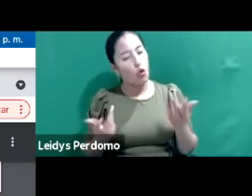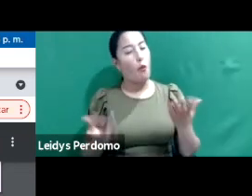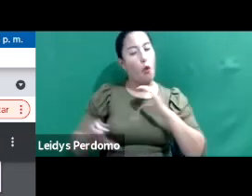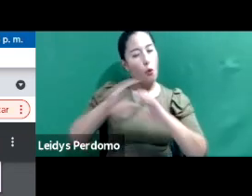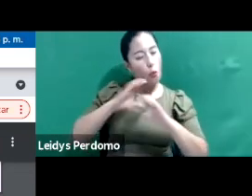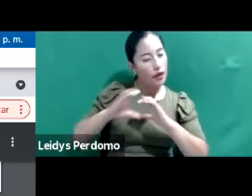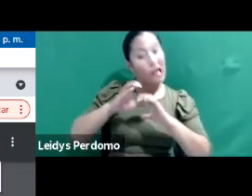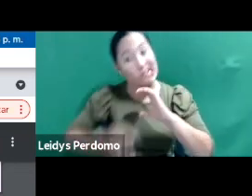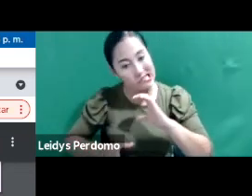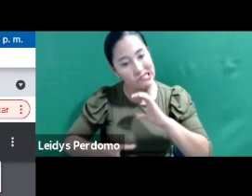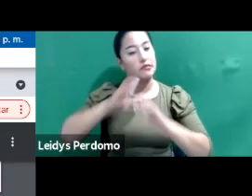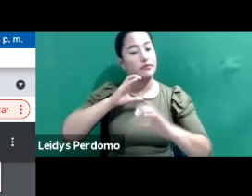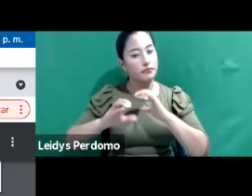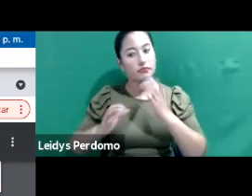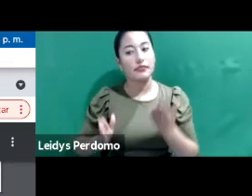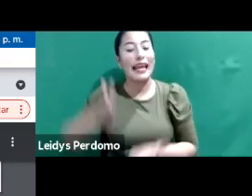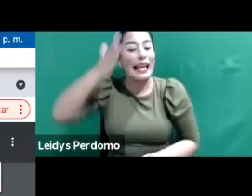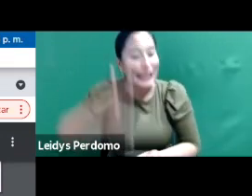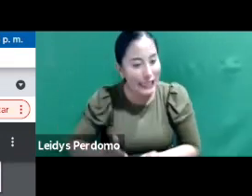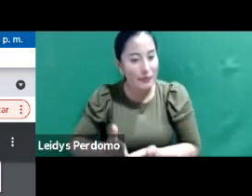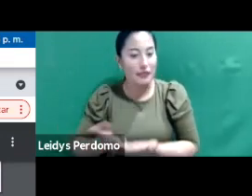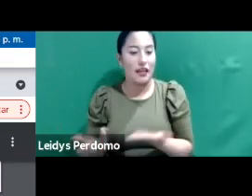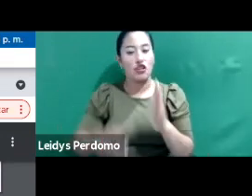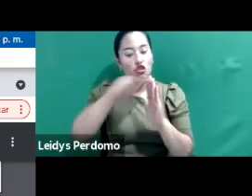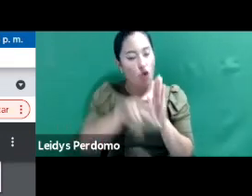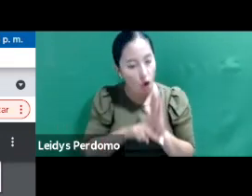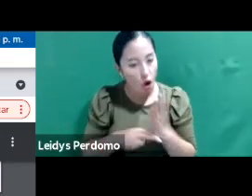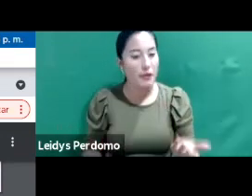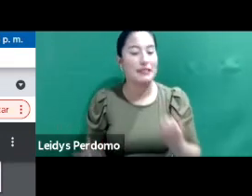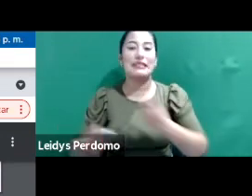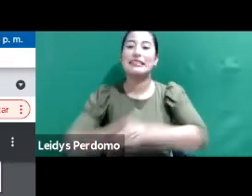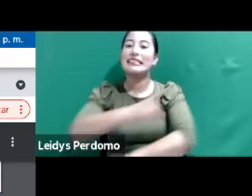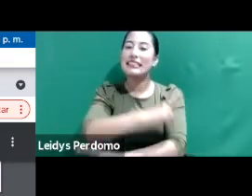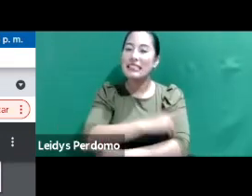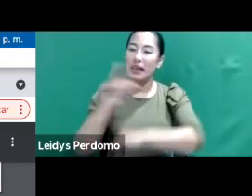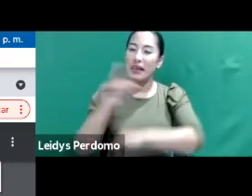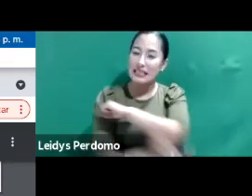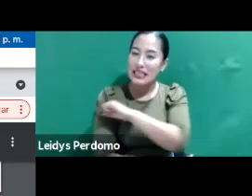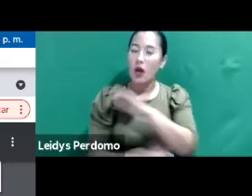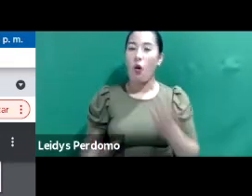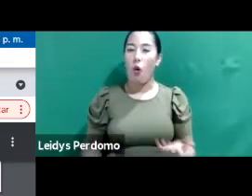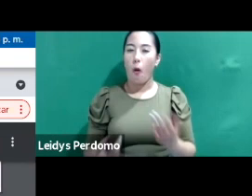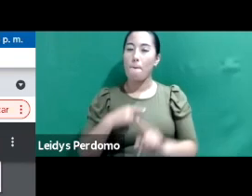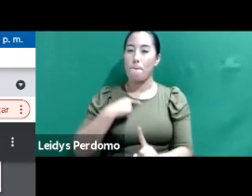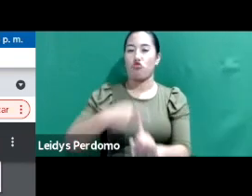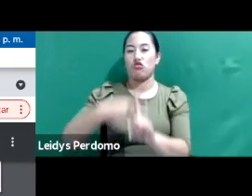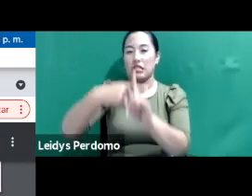comunican, cómo establecen límites, todo lo que tiene que ver con disciplina positiva. Entonces, les estoy mencionando uno de